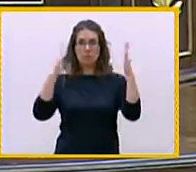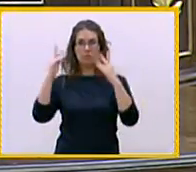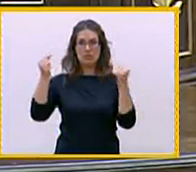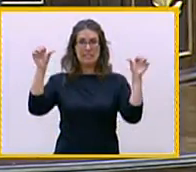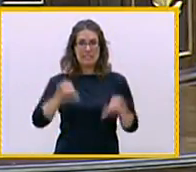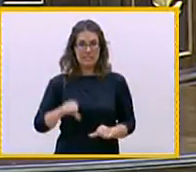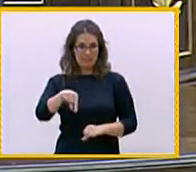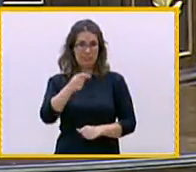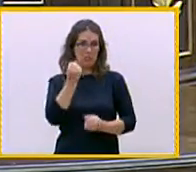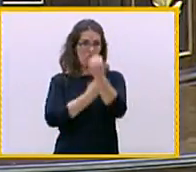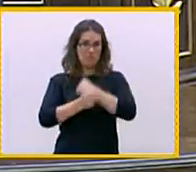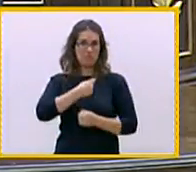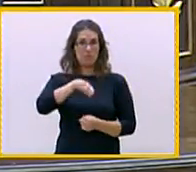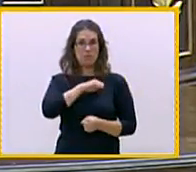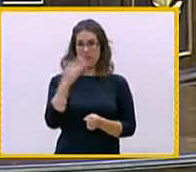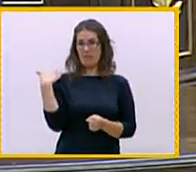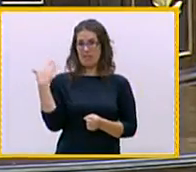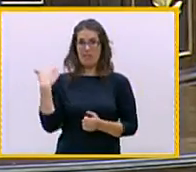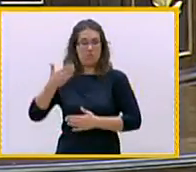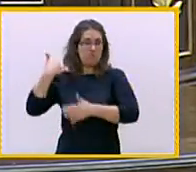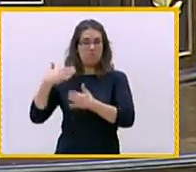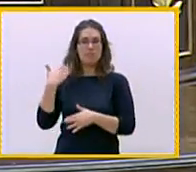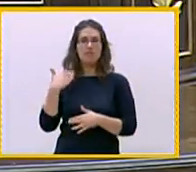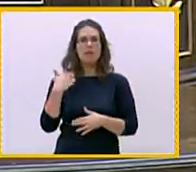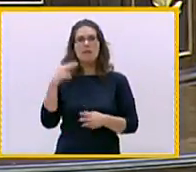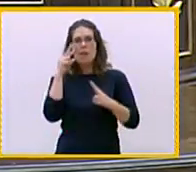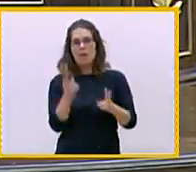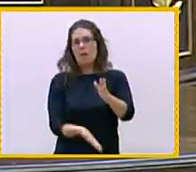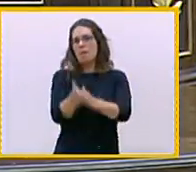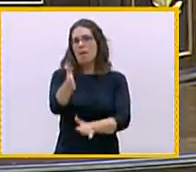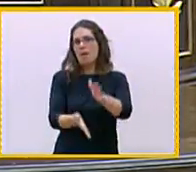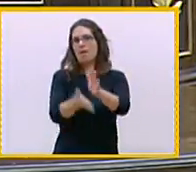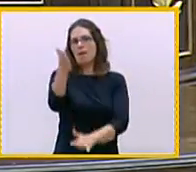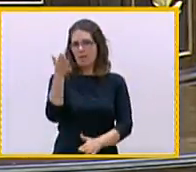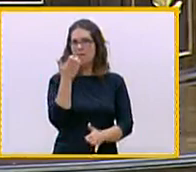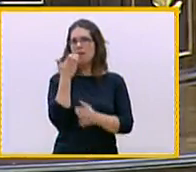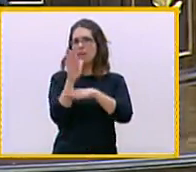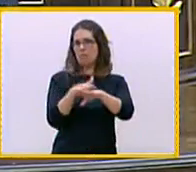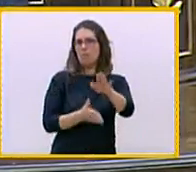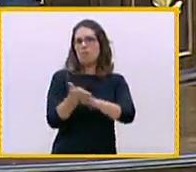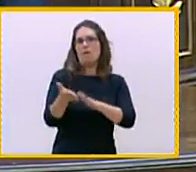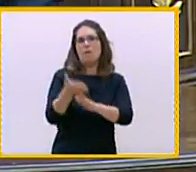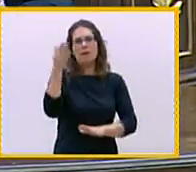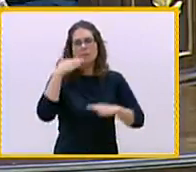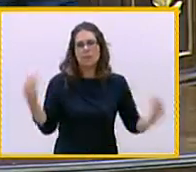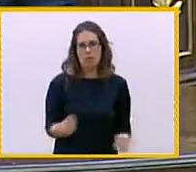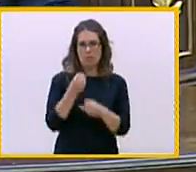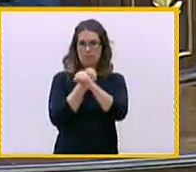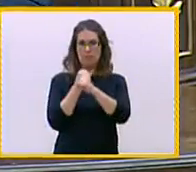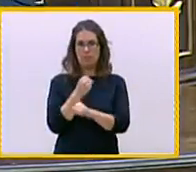española han anticipado la recuperación del empleo en la economía. Son, por ello,